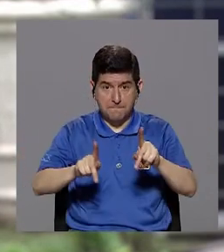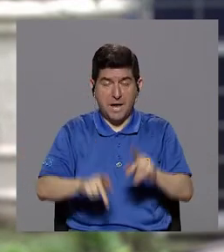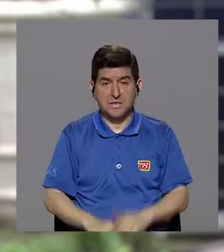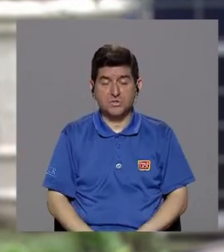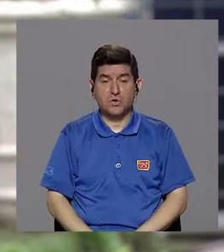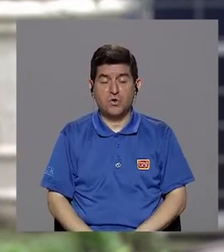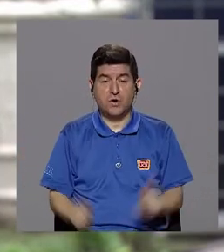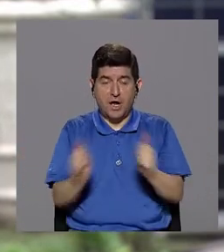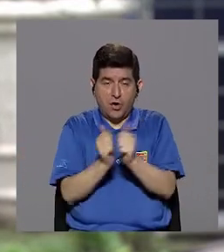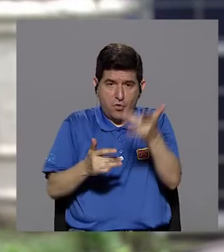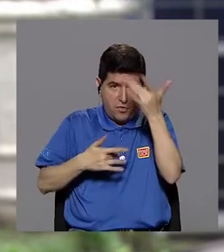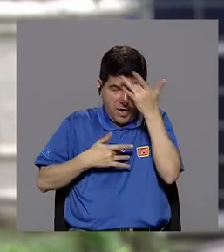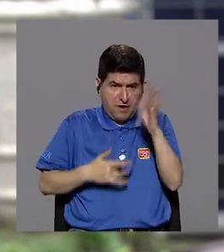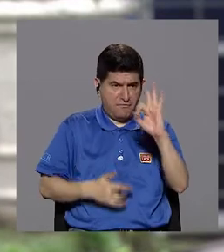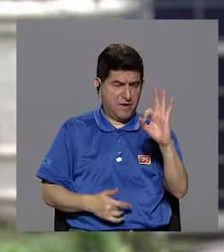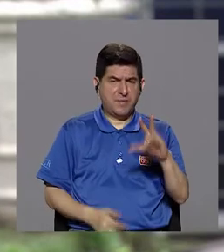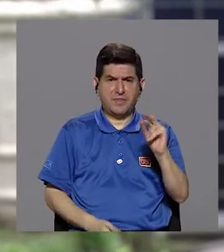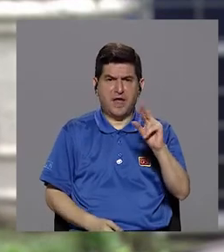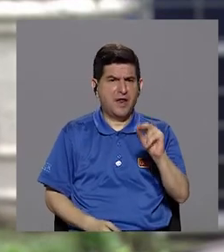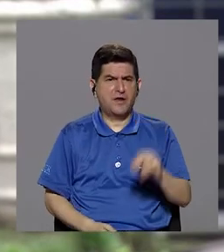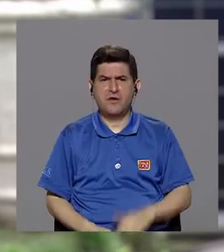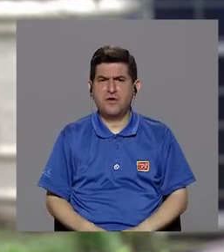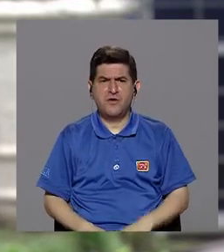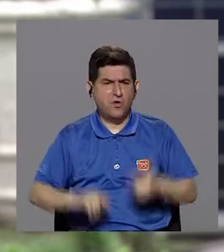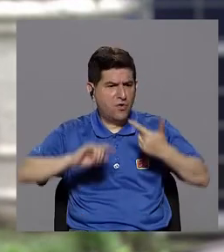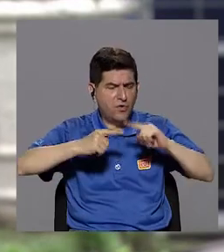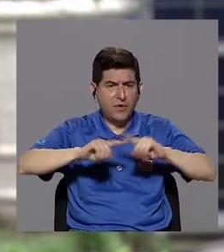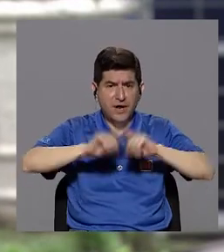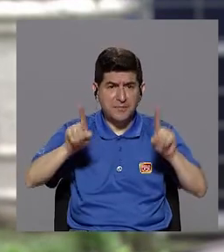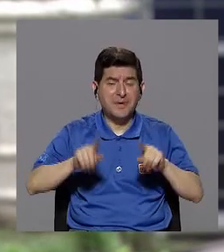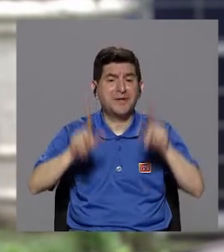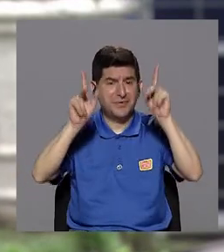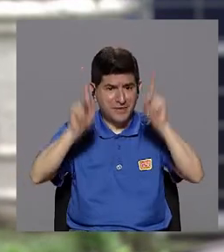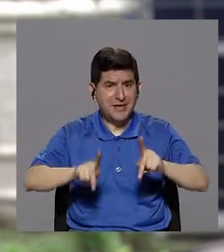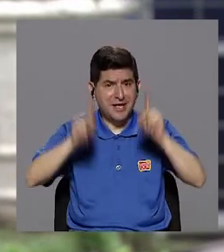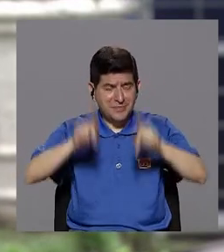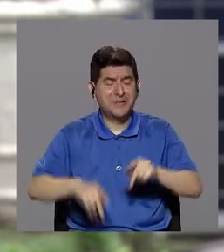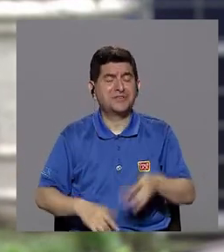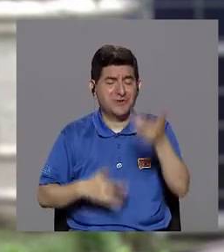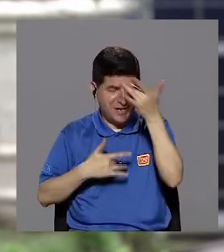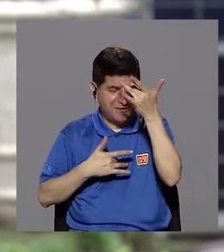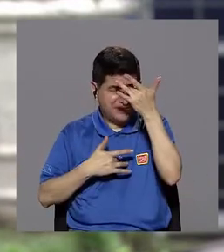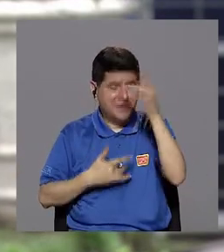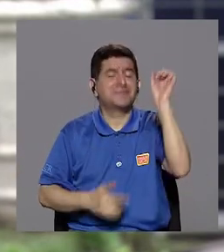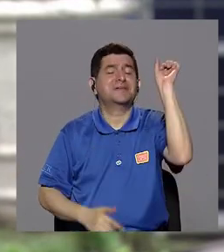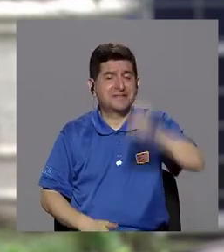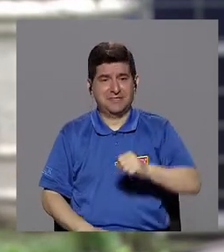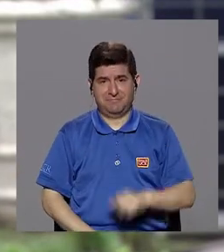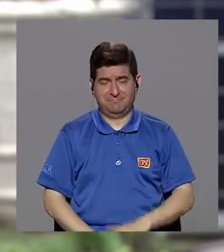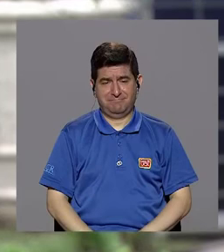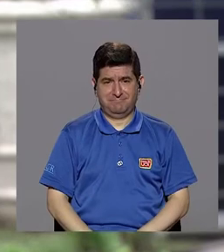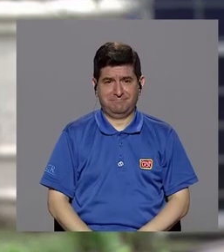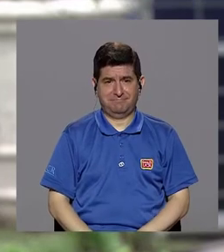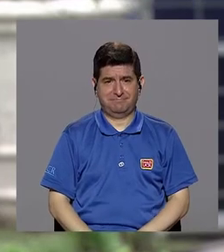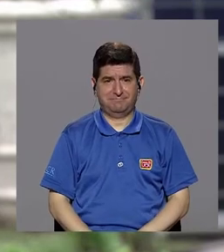con fibromialgia no percibiría como dolor, la persona con fibromialgia lo percibe. Entonces,